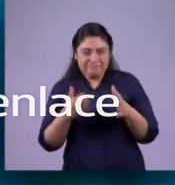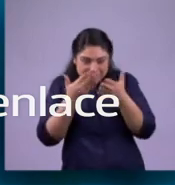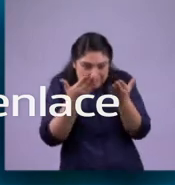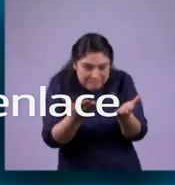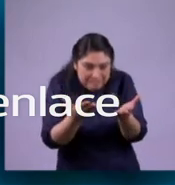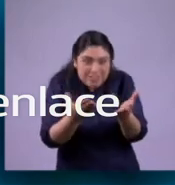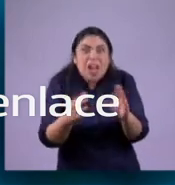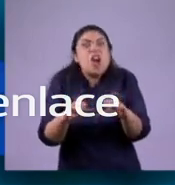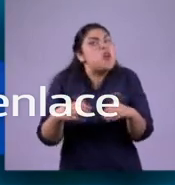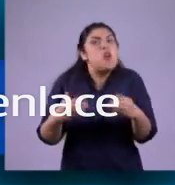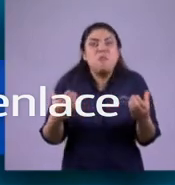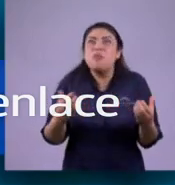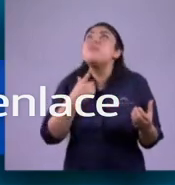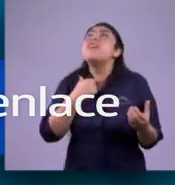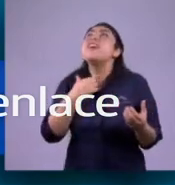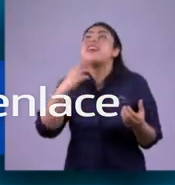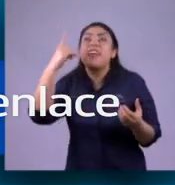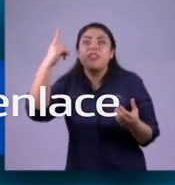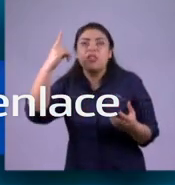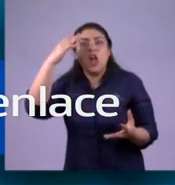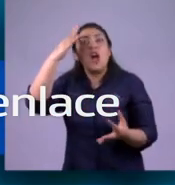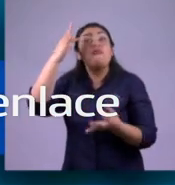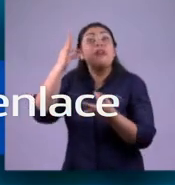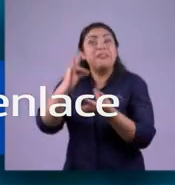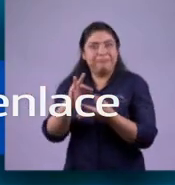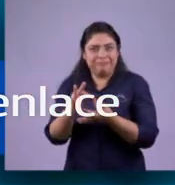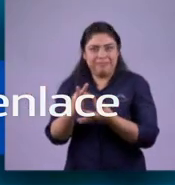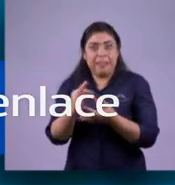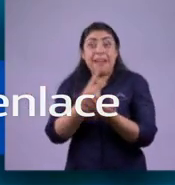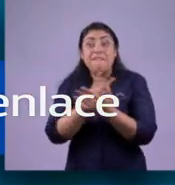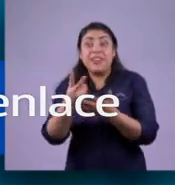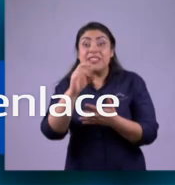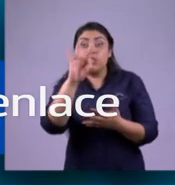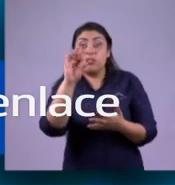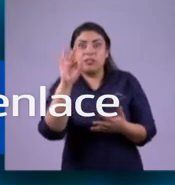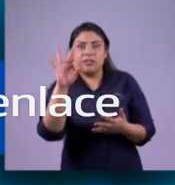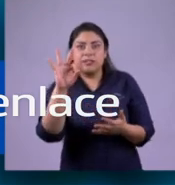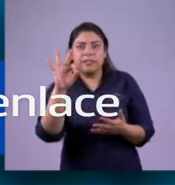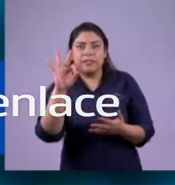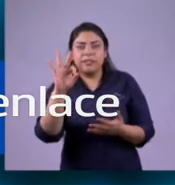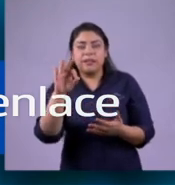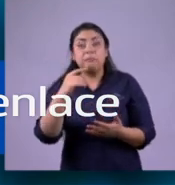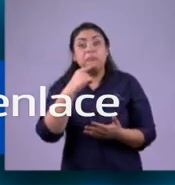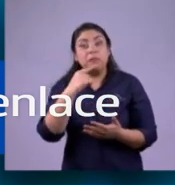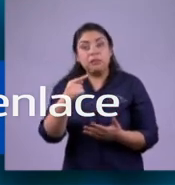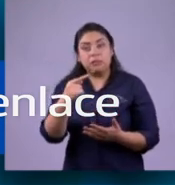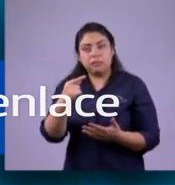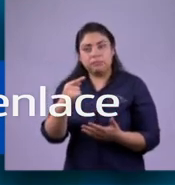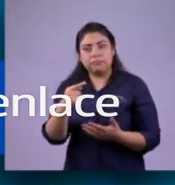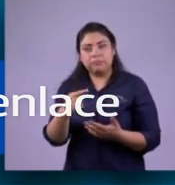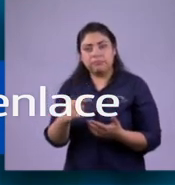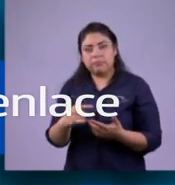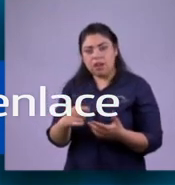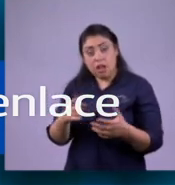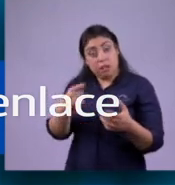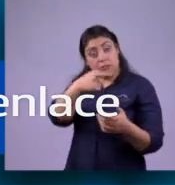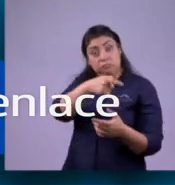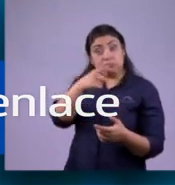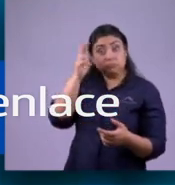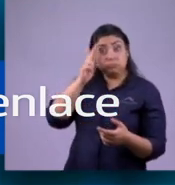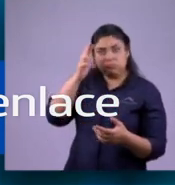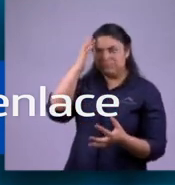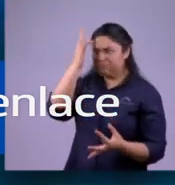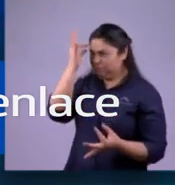como es verso 33 que porsche por qué